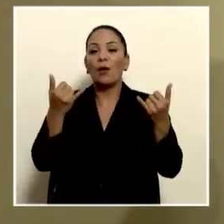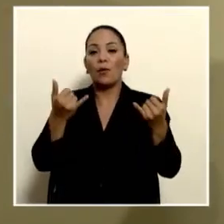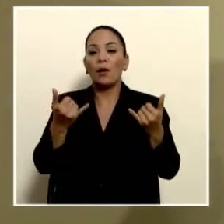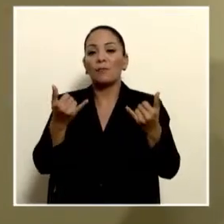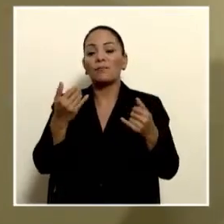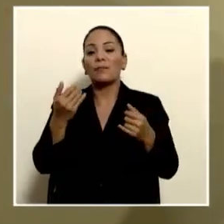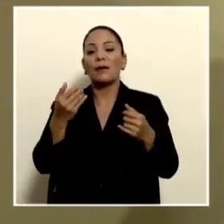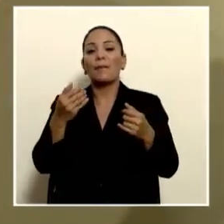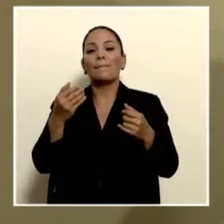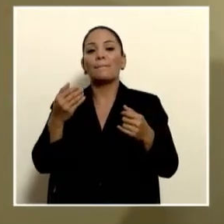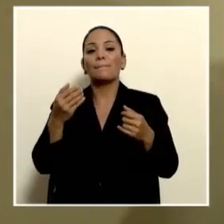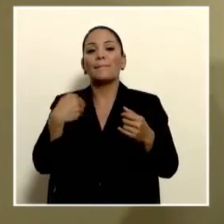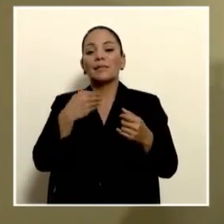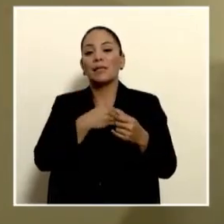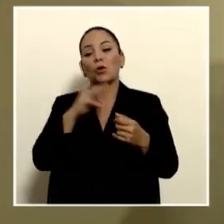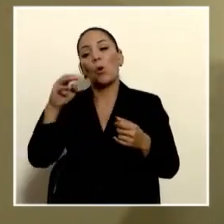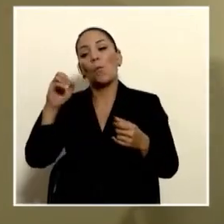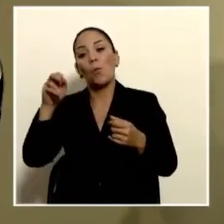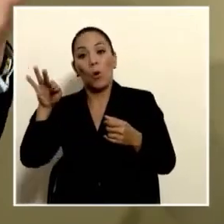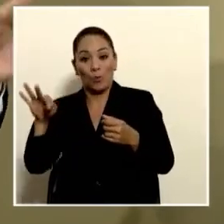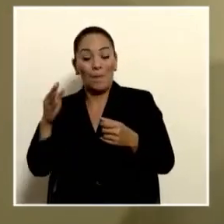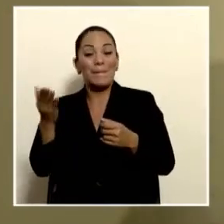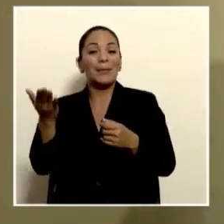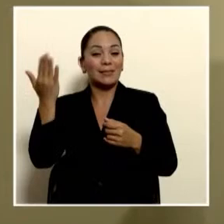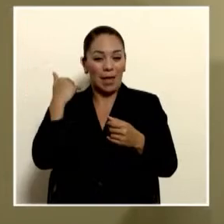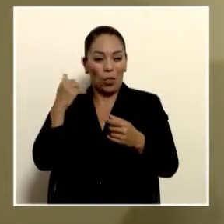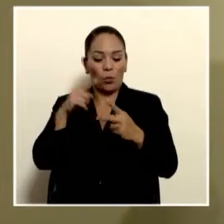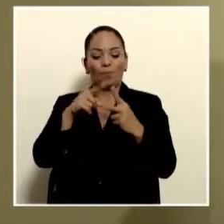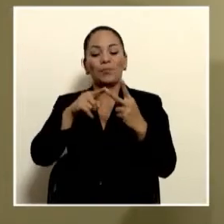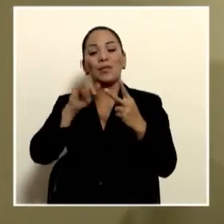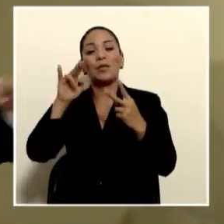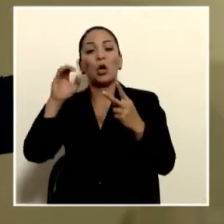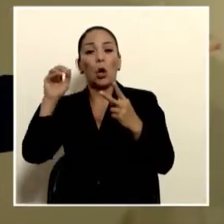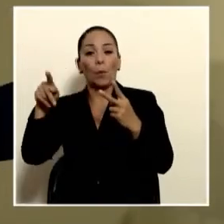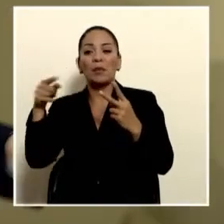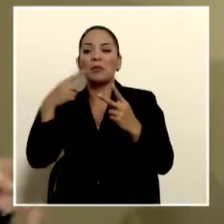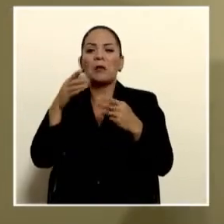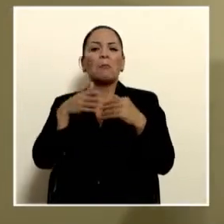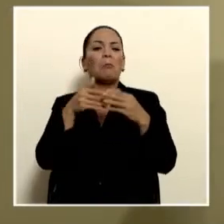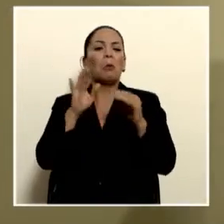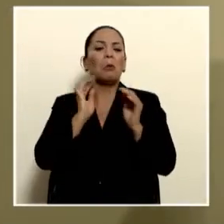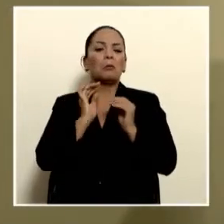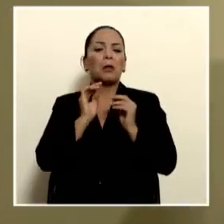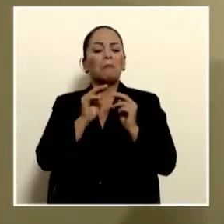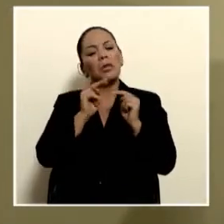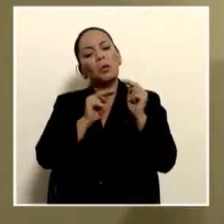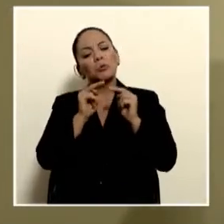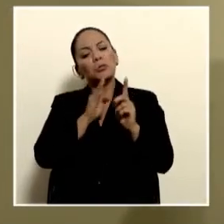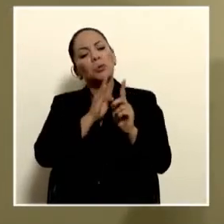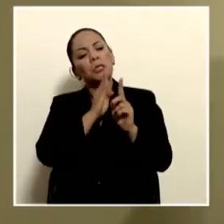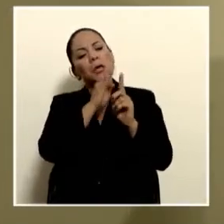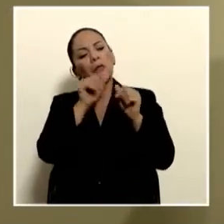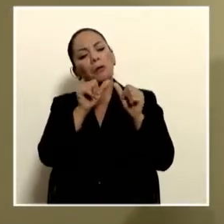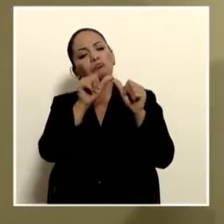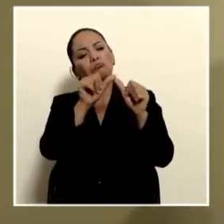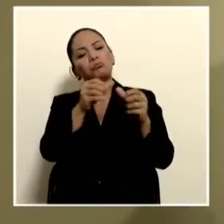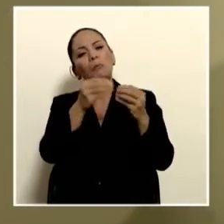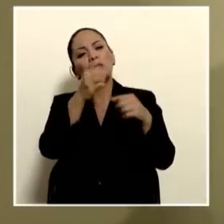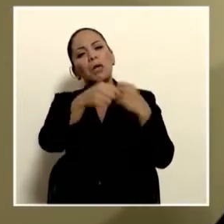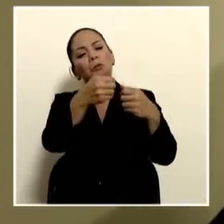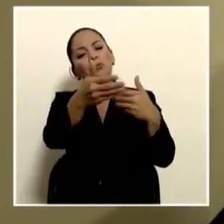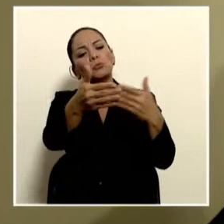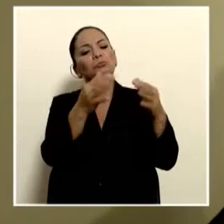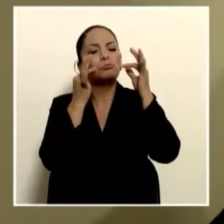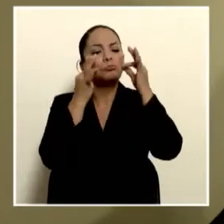Transportes Públicos, el Ministro de Obras Públicas pasado y el INCOP, extendamos en una negociación directa de cara a cara.